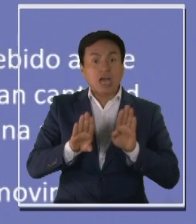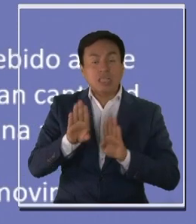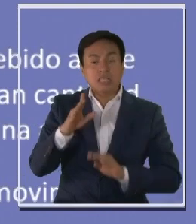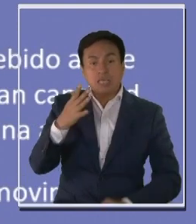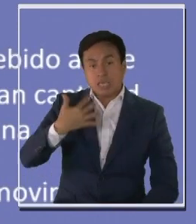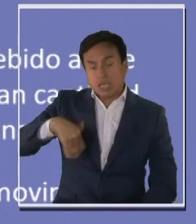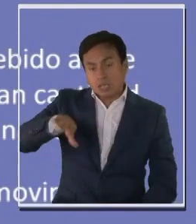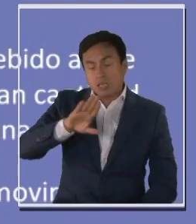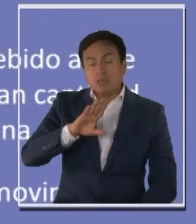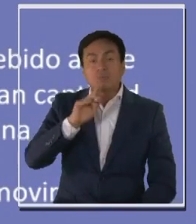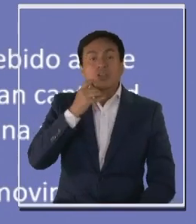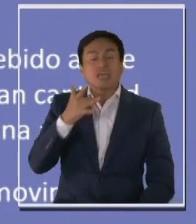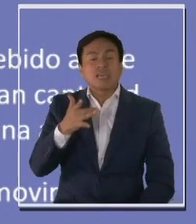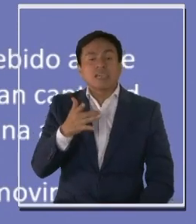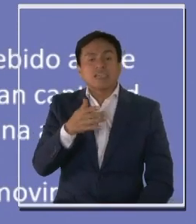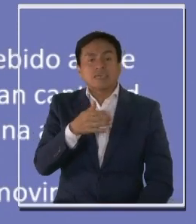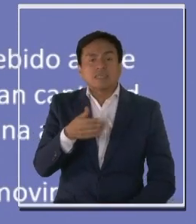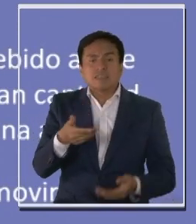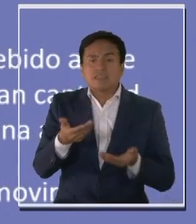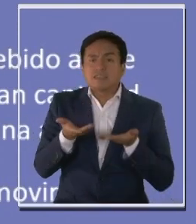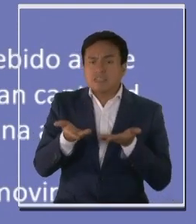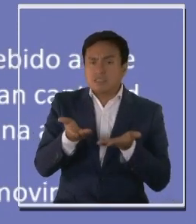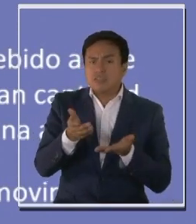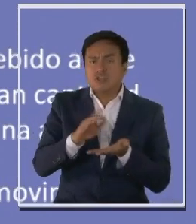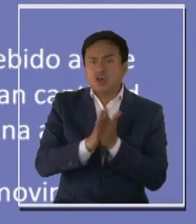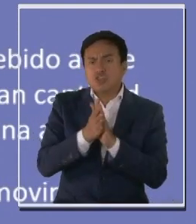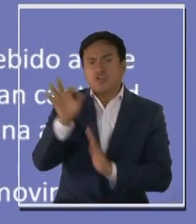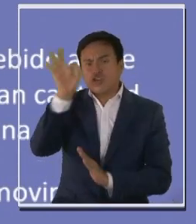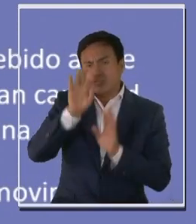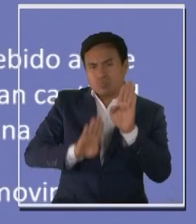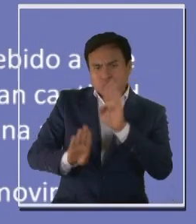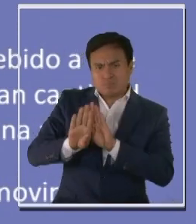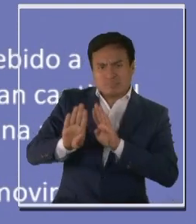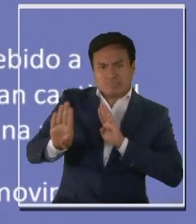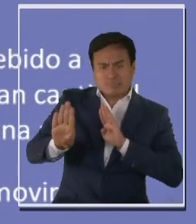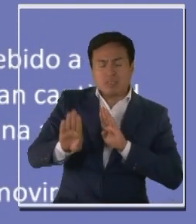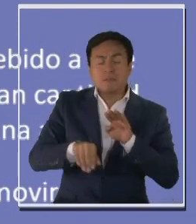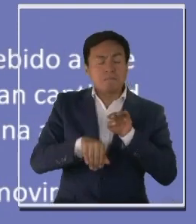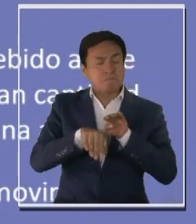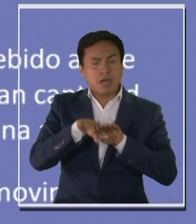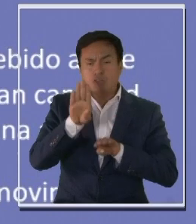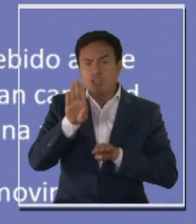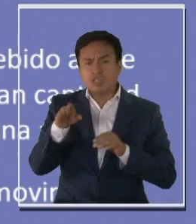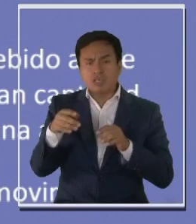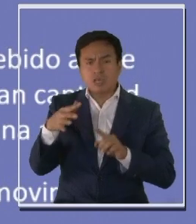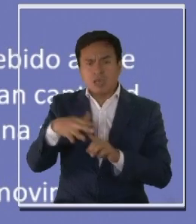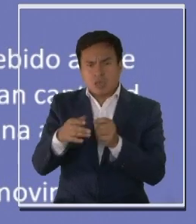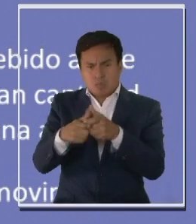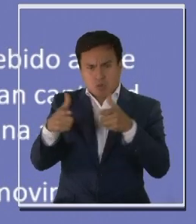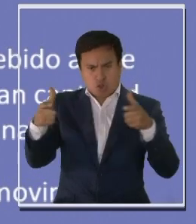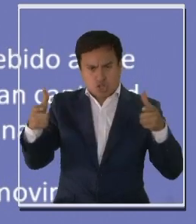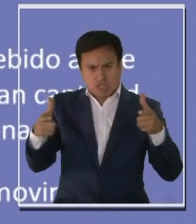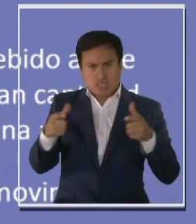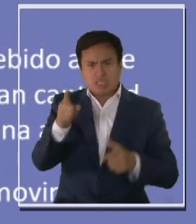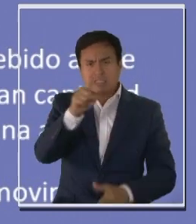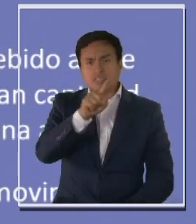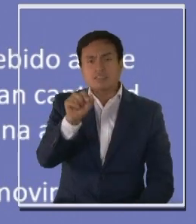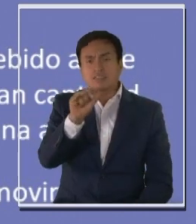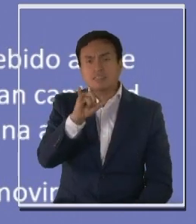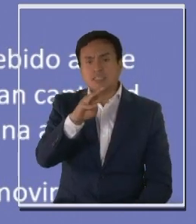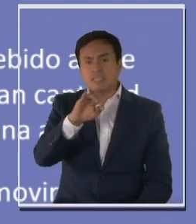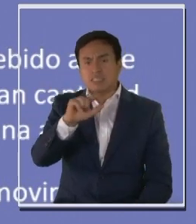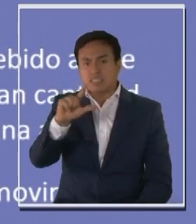prevención dado que sirven para todos estos virus esto es uno de los mayores brotes de virus respiratorios esencial